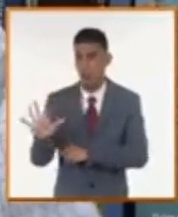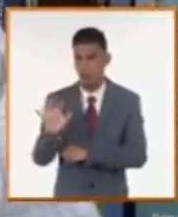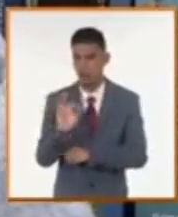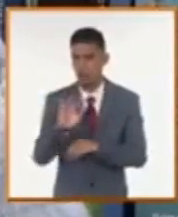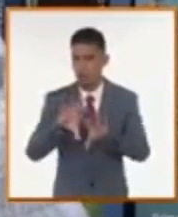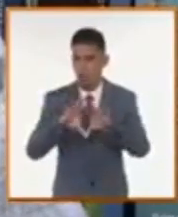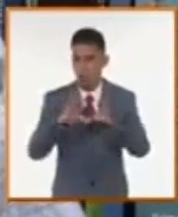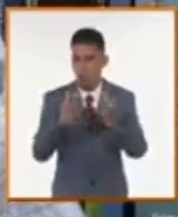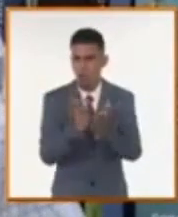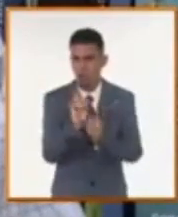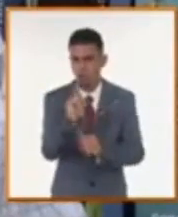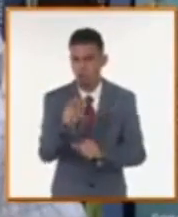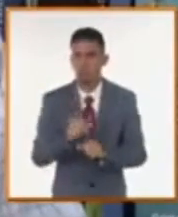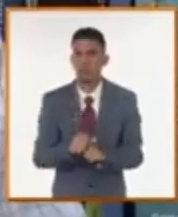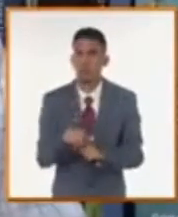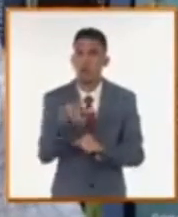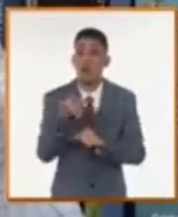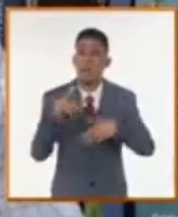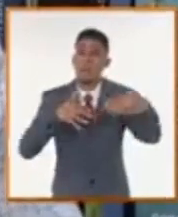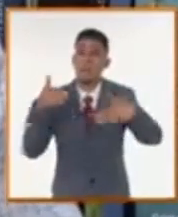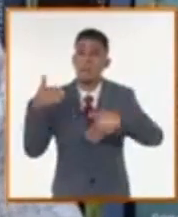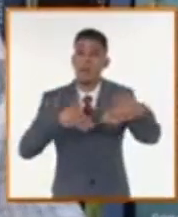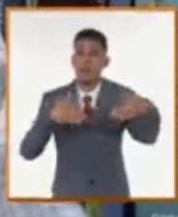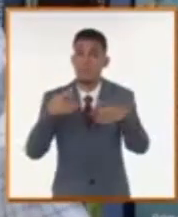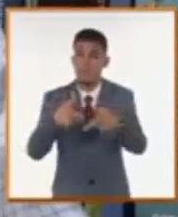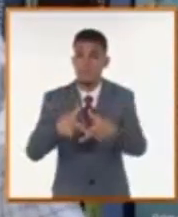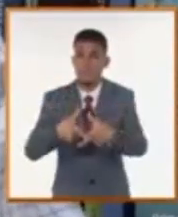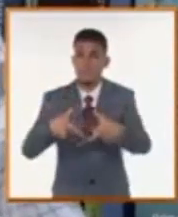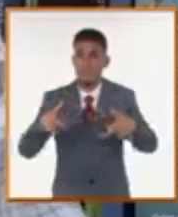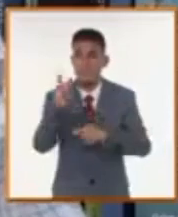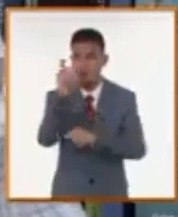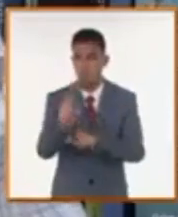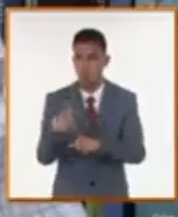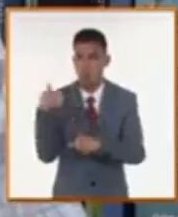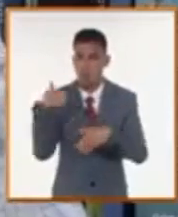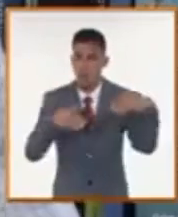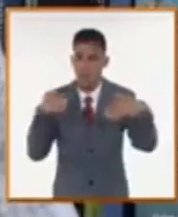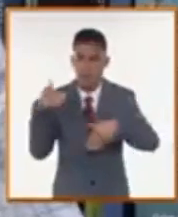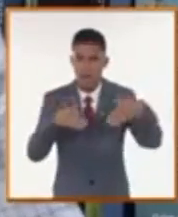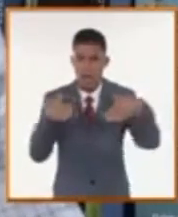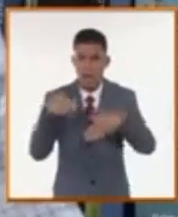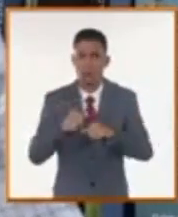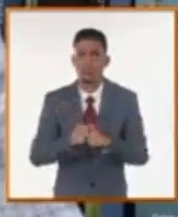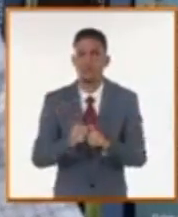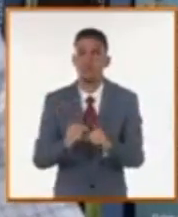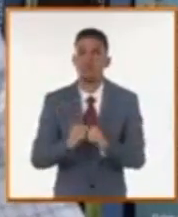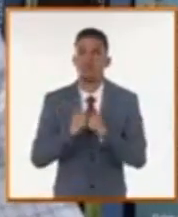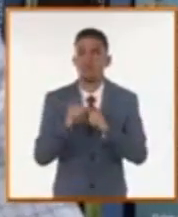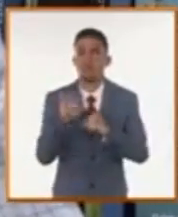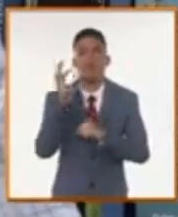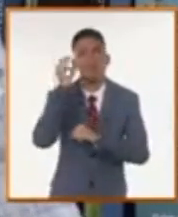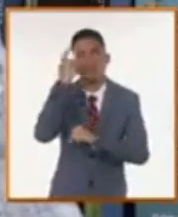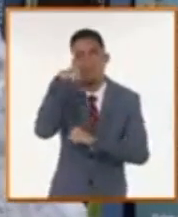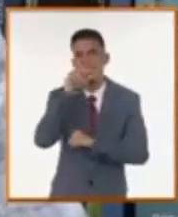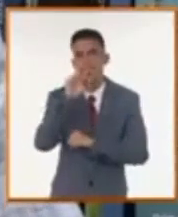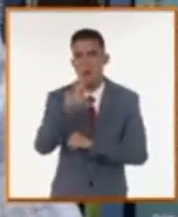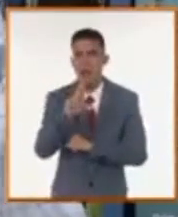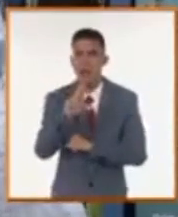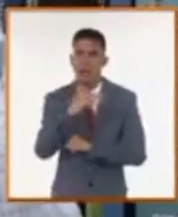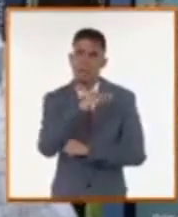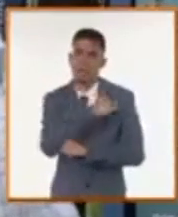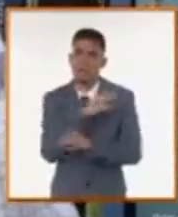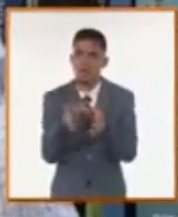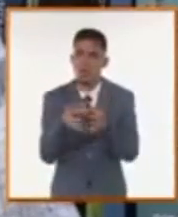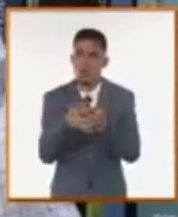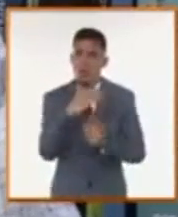Y la participación mayoritaria de la fuerza, ¿no?, de lo que es la tropa,